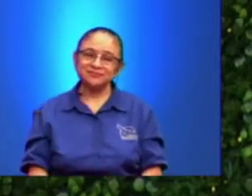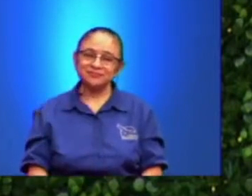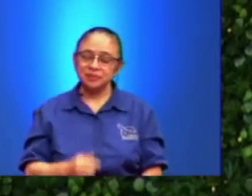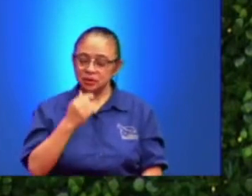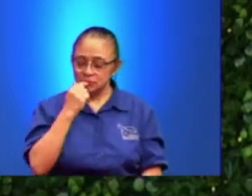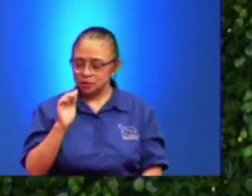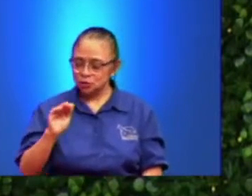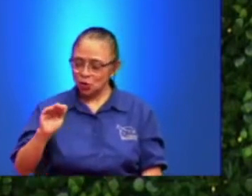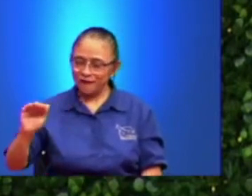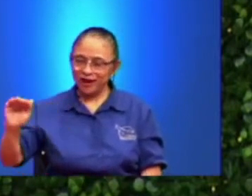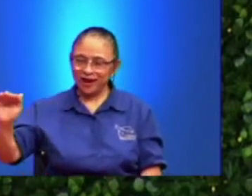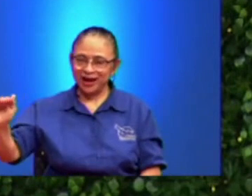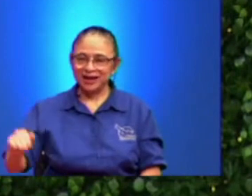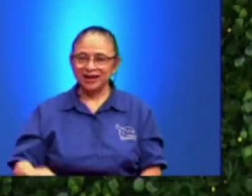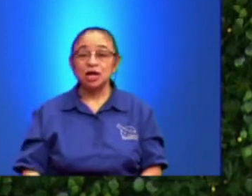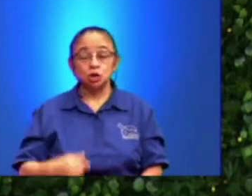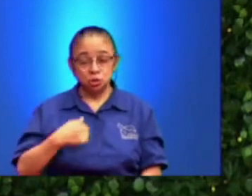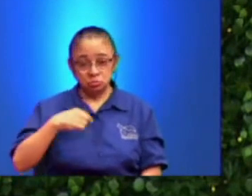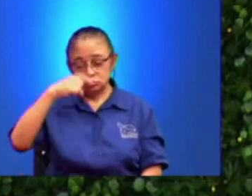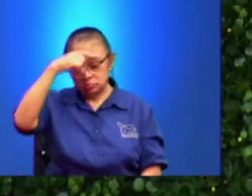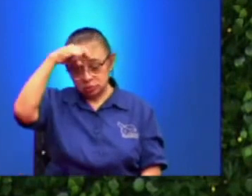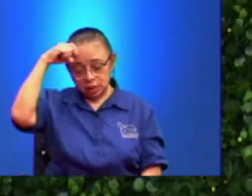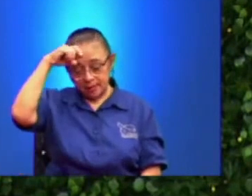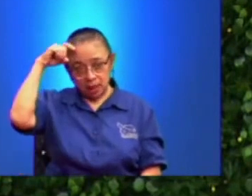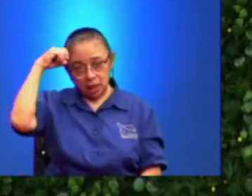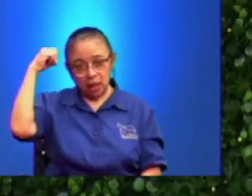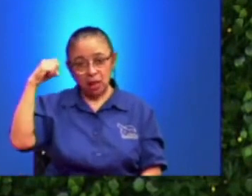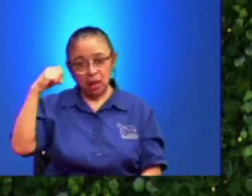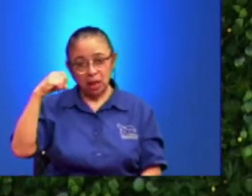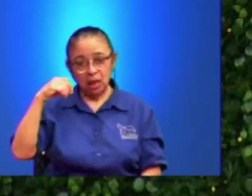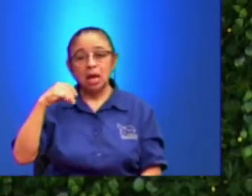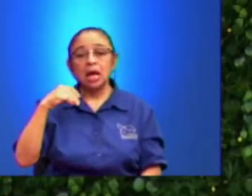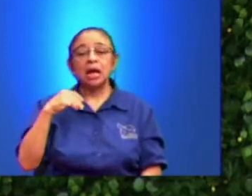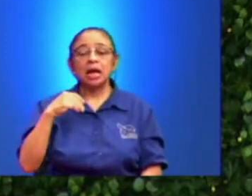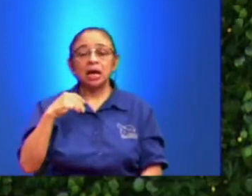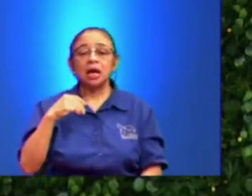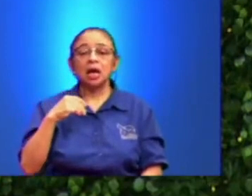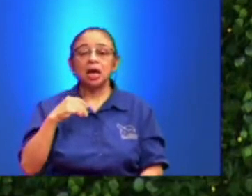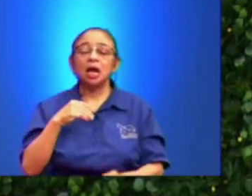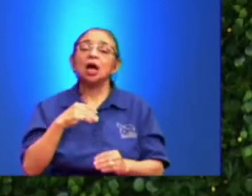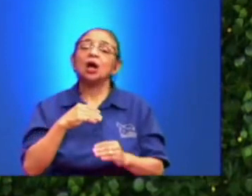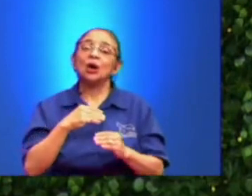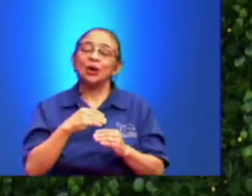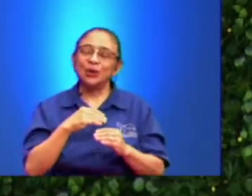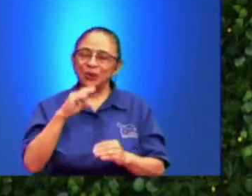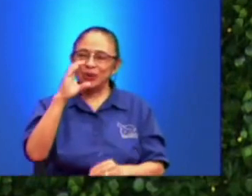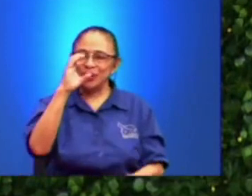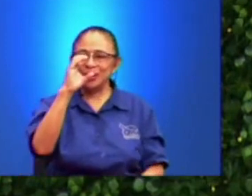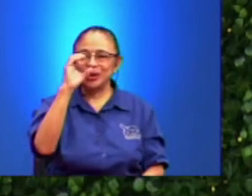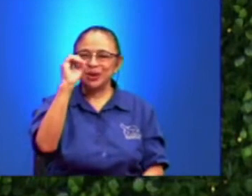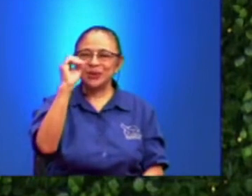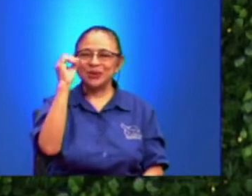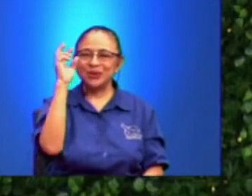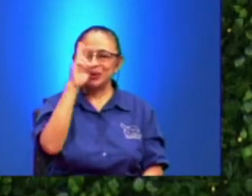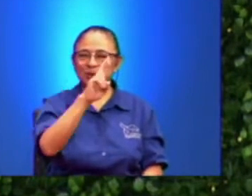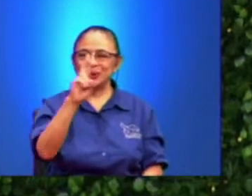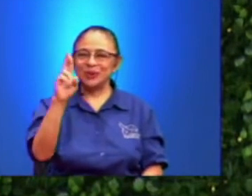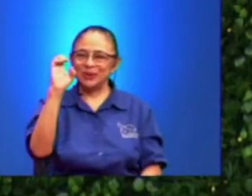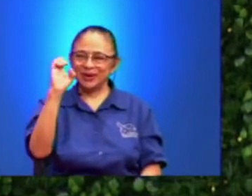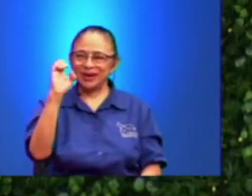secundaria yo trabajé en correos y comunicaciones así que mal haría en hablar mal de mis